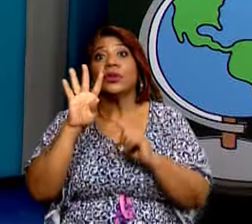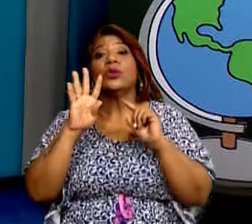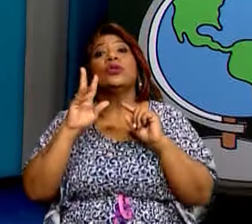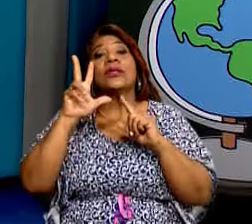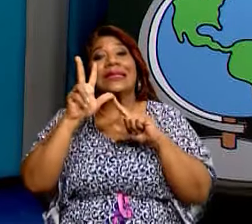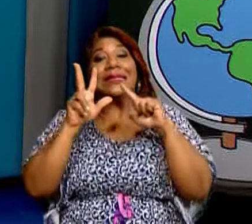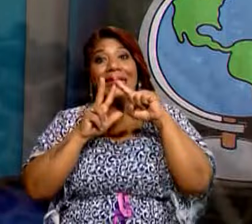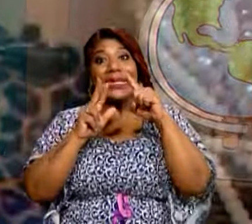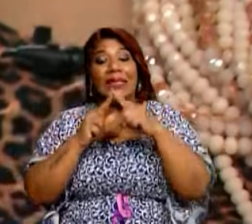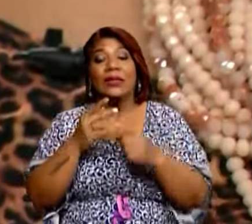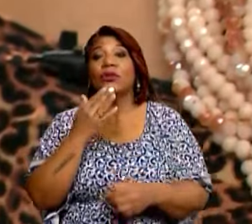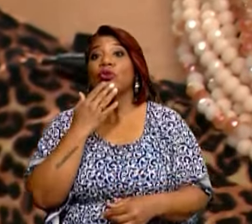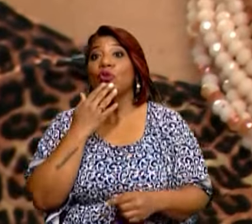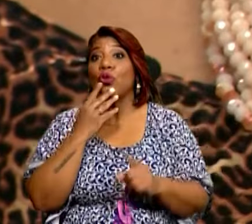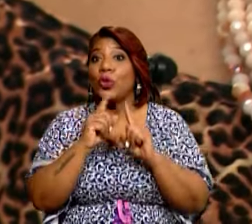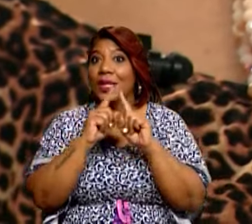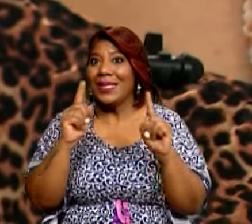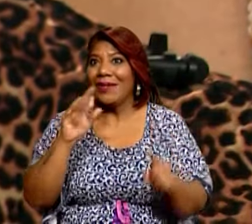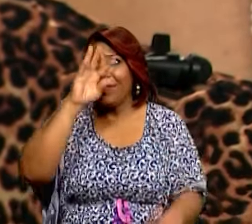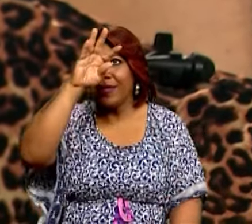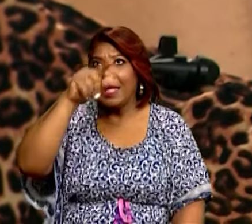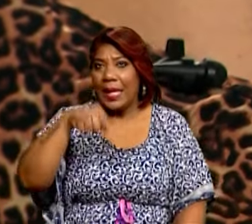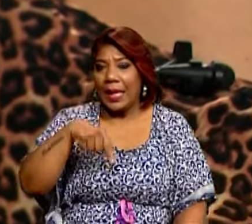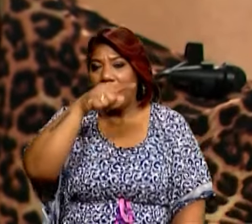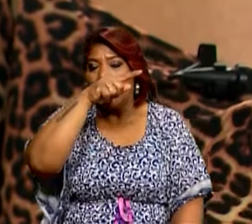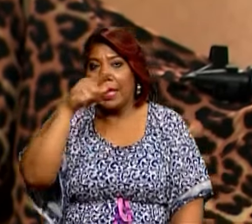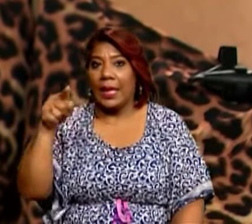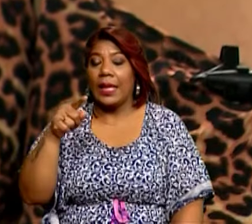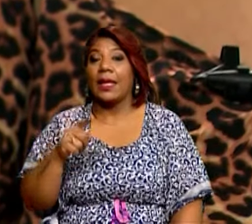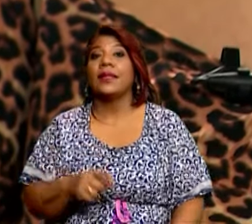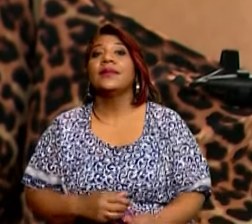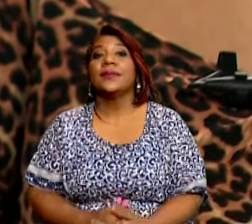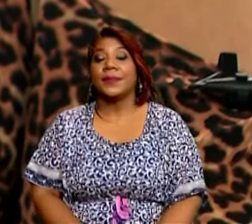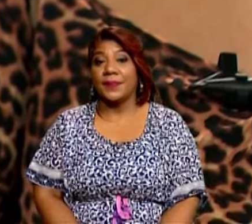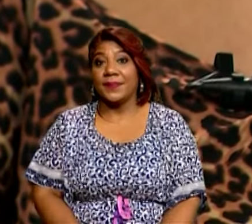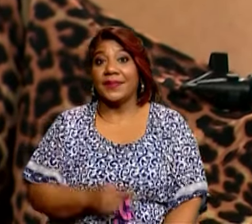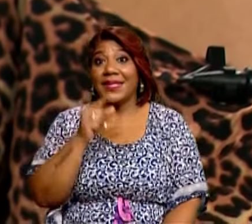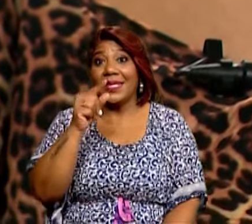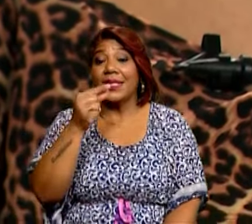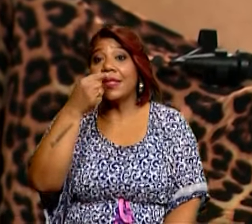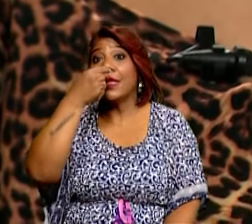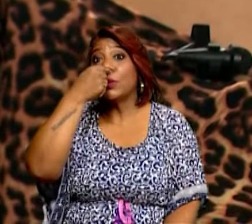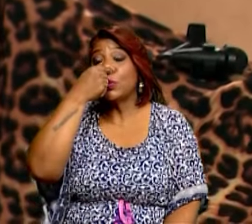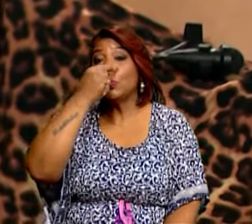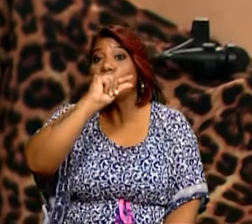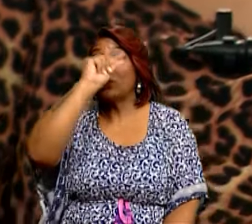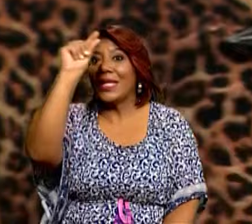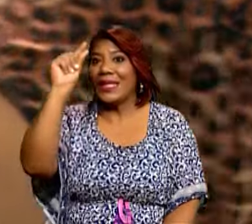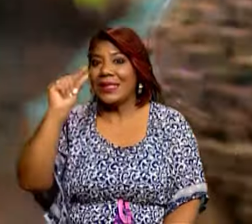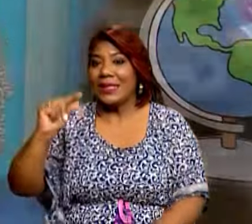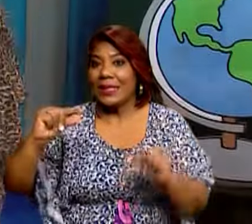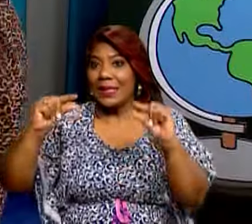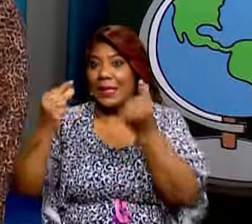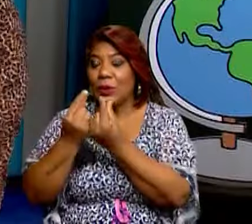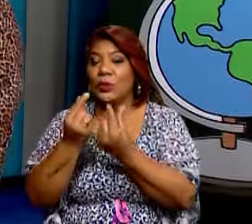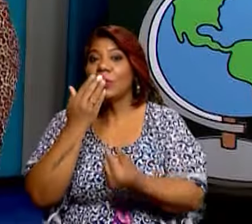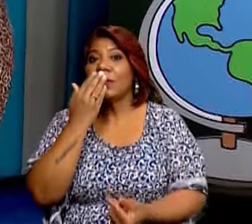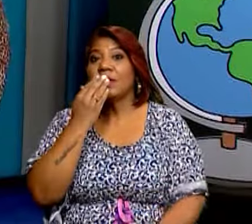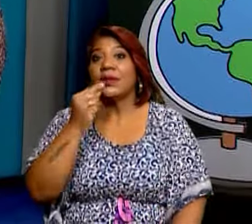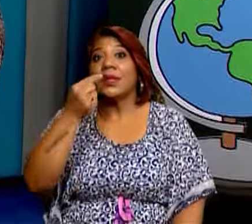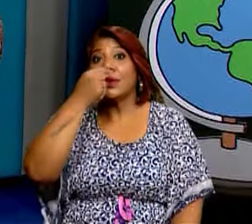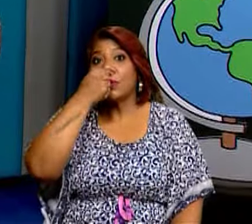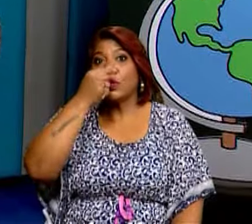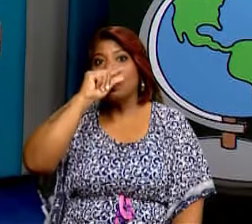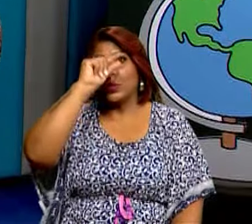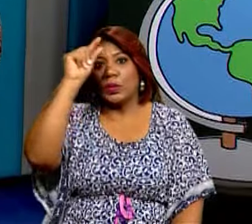la primera comarca que fue creada y fue la de Gunayala. Aquí está la bandera